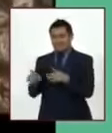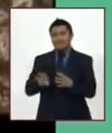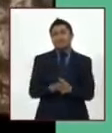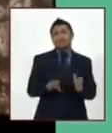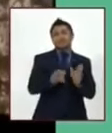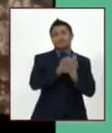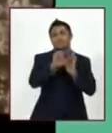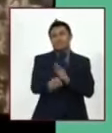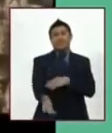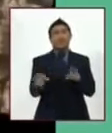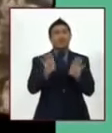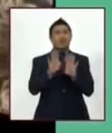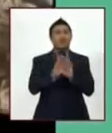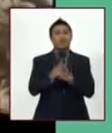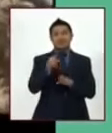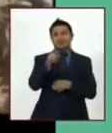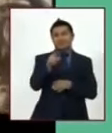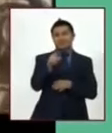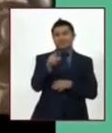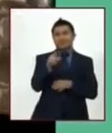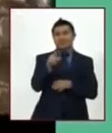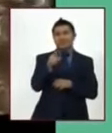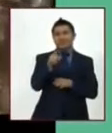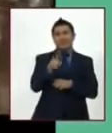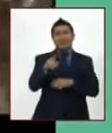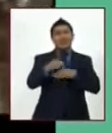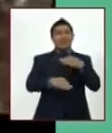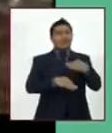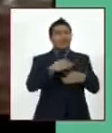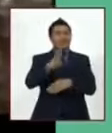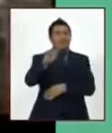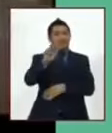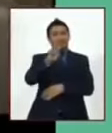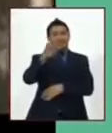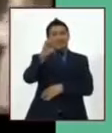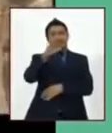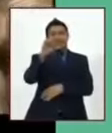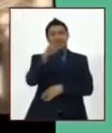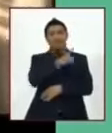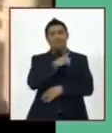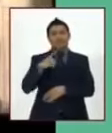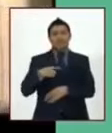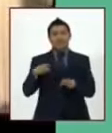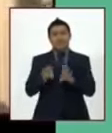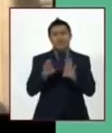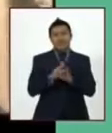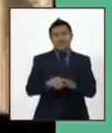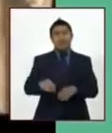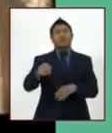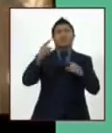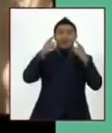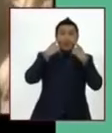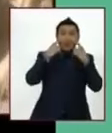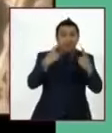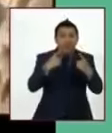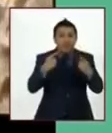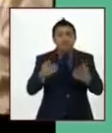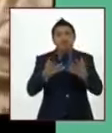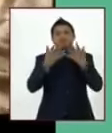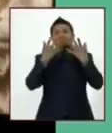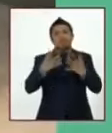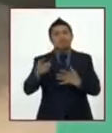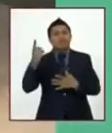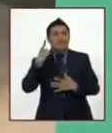sensualidad, porque todo en el barroco se debe de tomar con las sensaciones y a partir de las sensaciones olvidándose